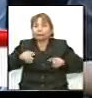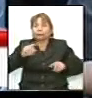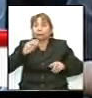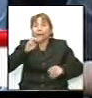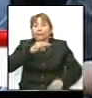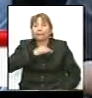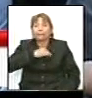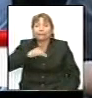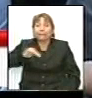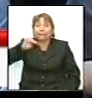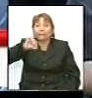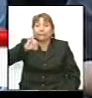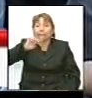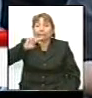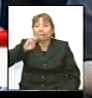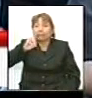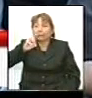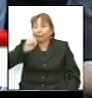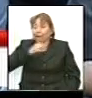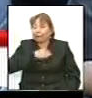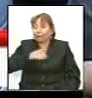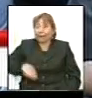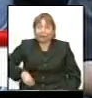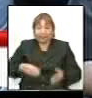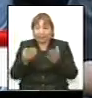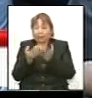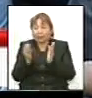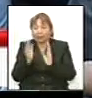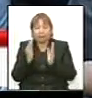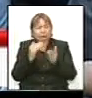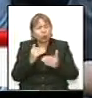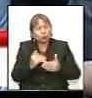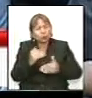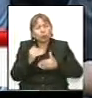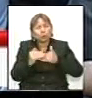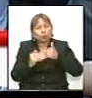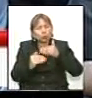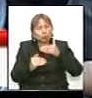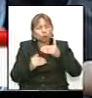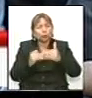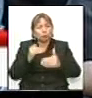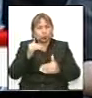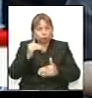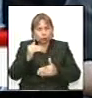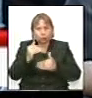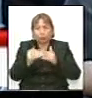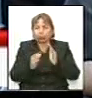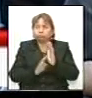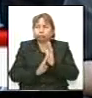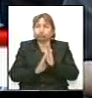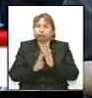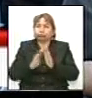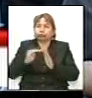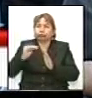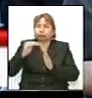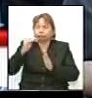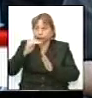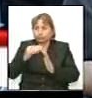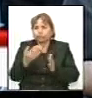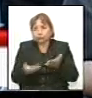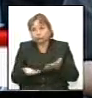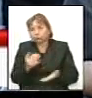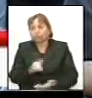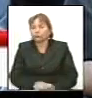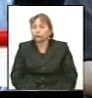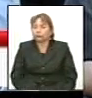cuenta me han comentado de que ha mejorado su proceso de cómo de se hacen los censos y